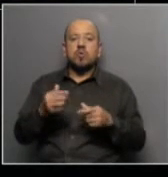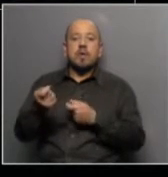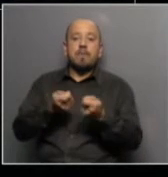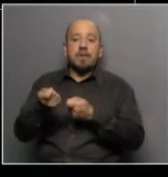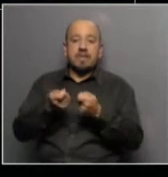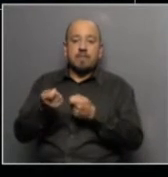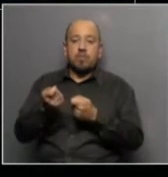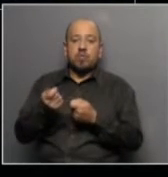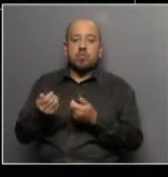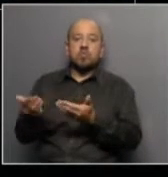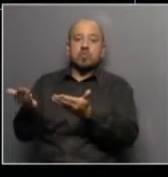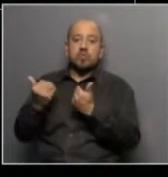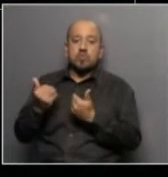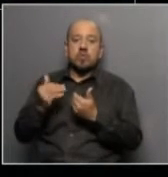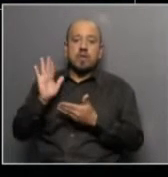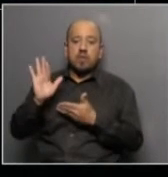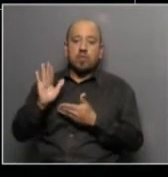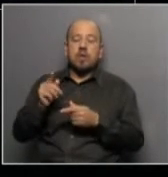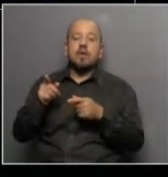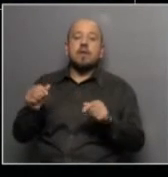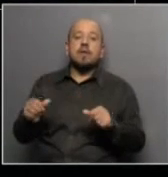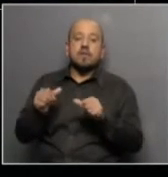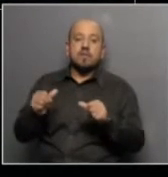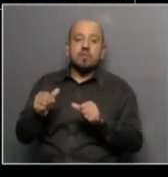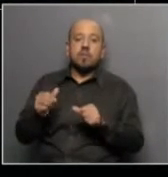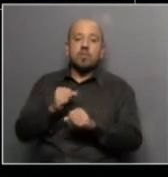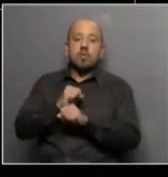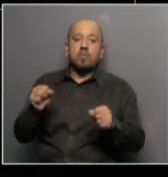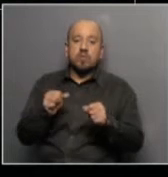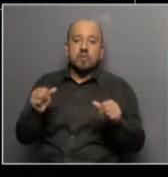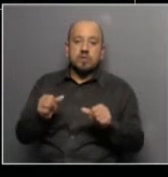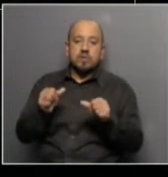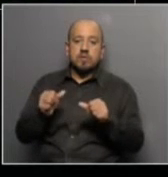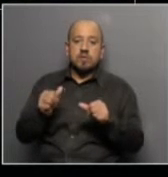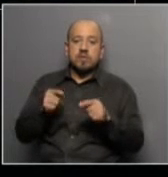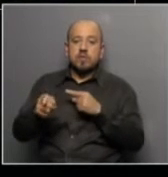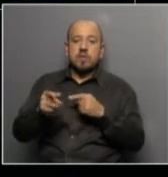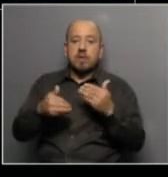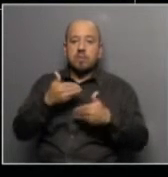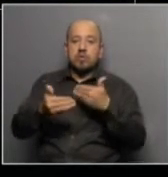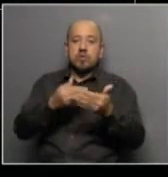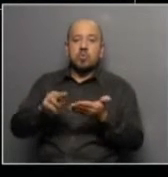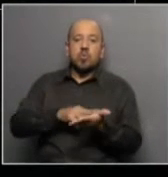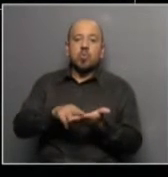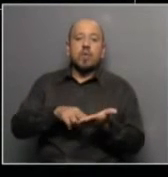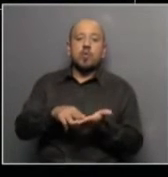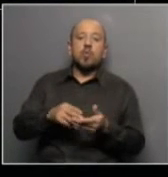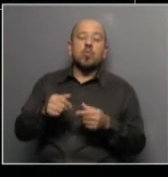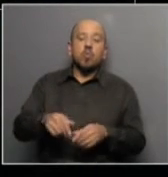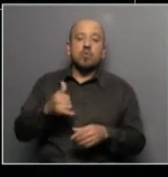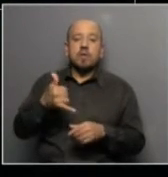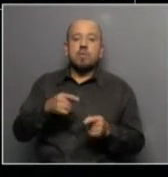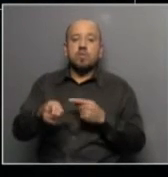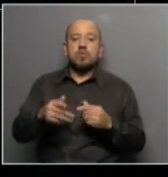crédito, compensamos la deuda y así también podemos redireccionar lo que es el proceso urbano en la medida que contamos